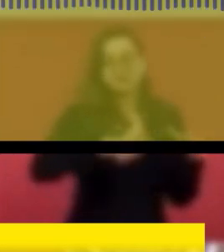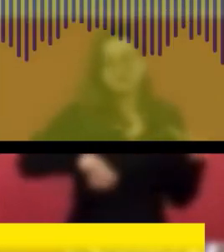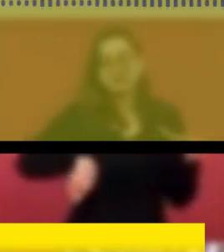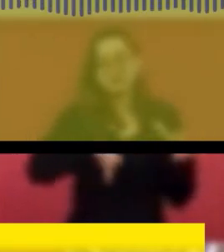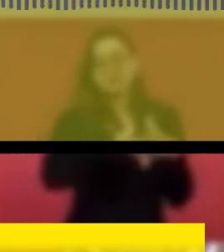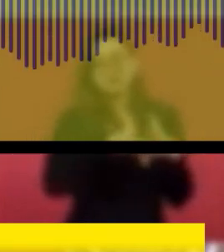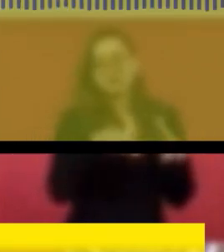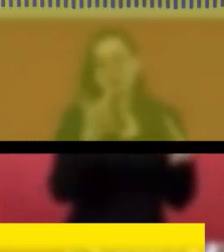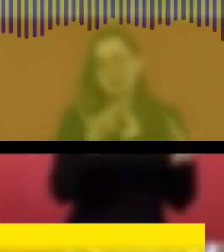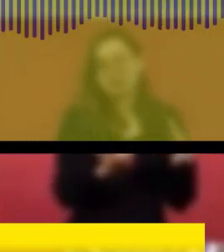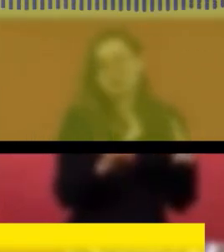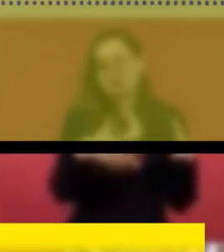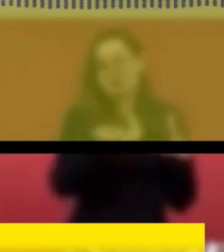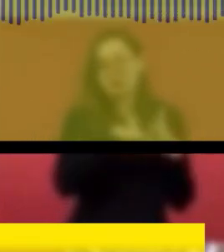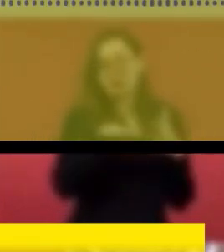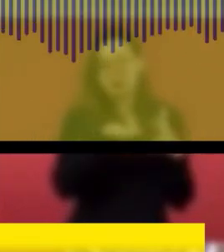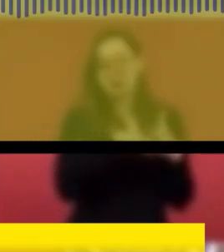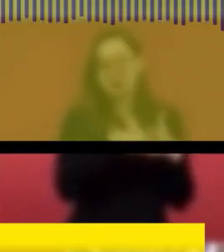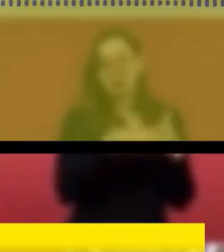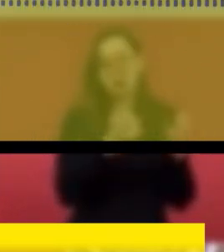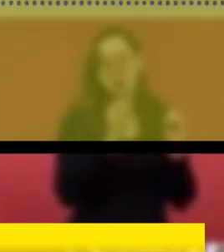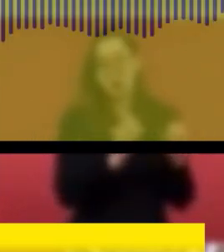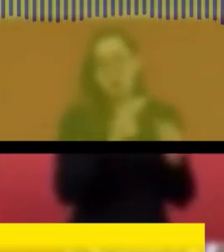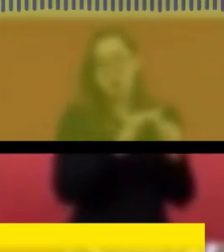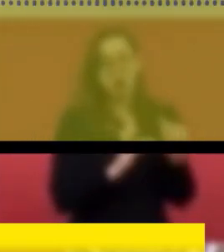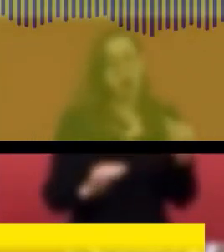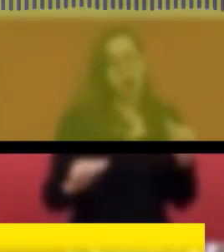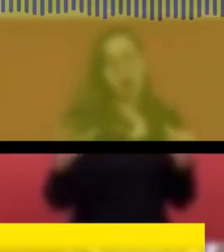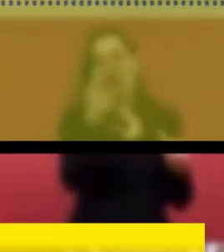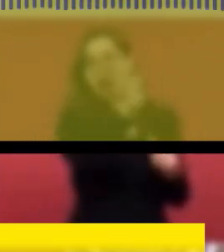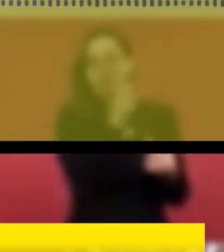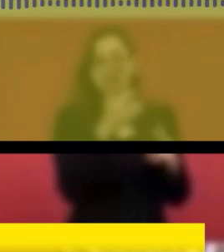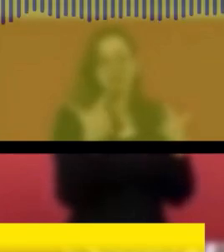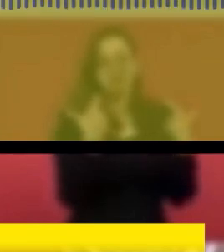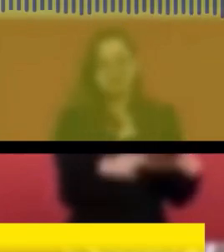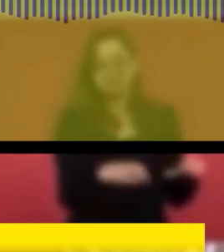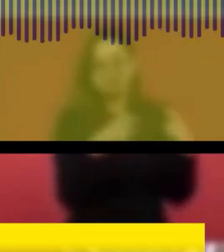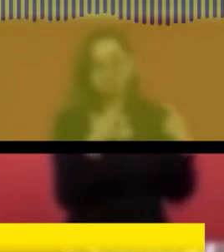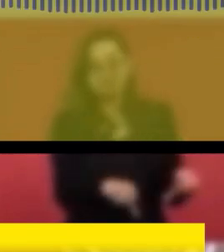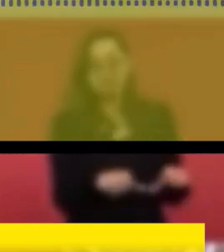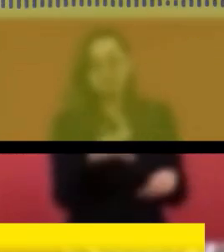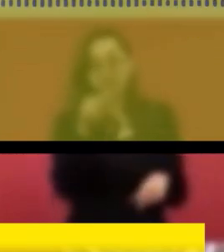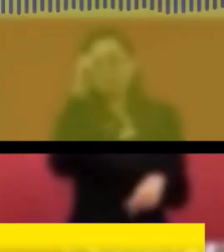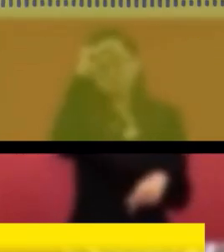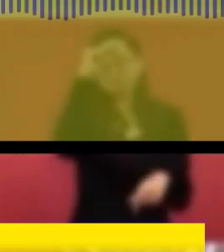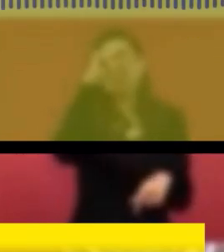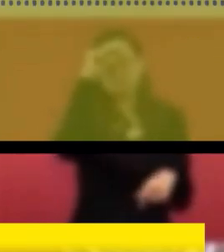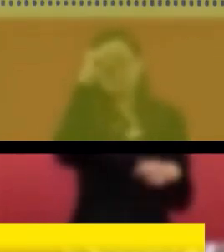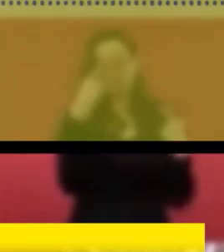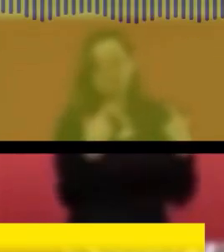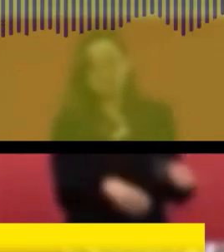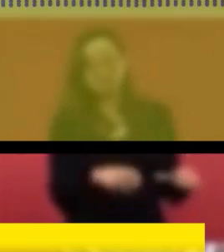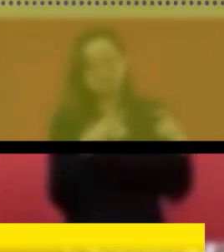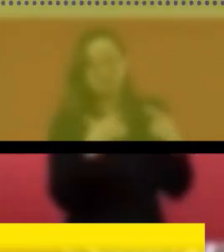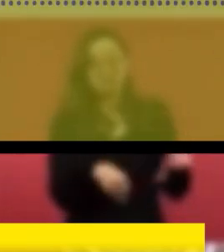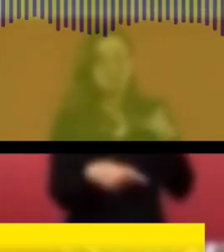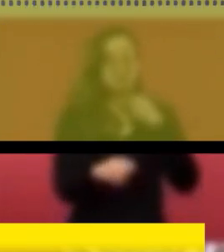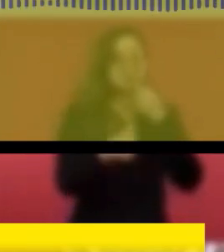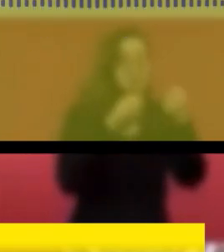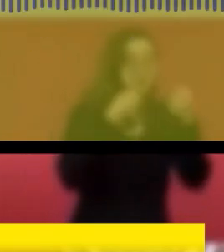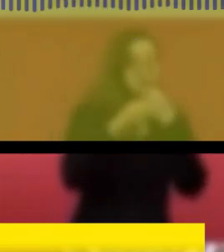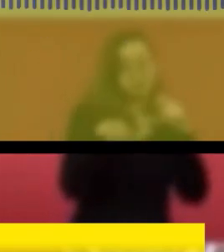Boric lo sabe suficientemente y lo sabe el mundo entero, acaba de dar 7